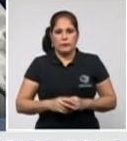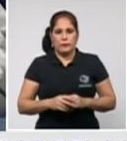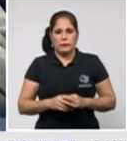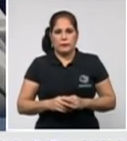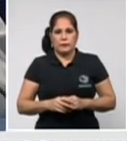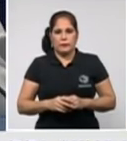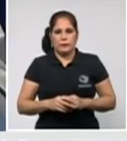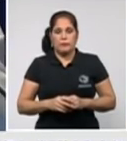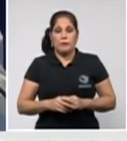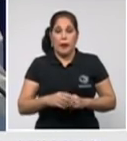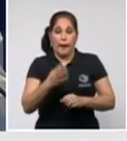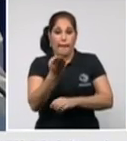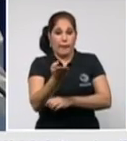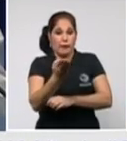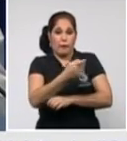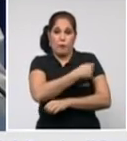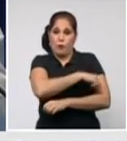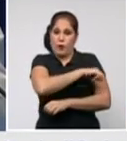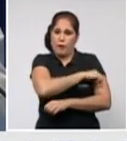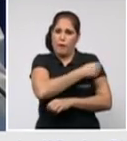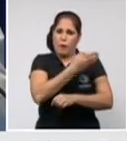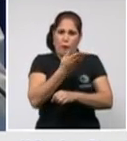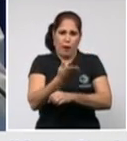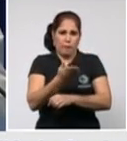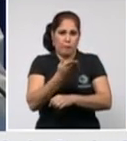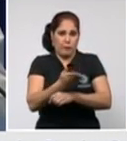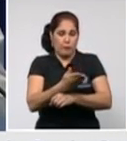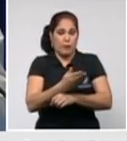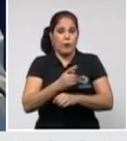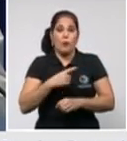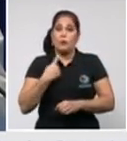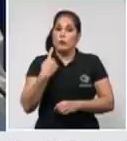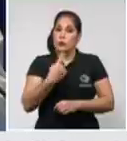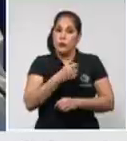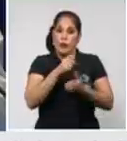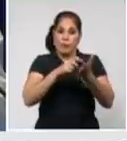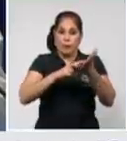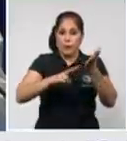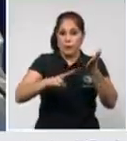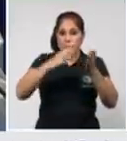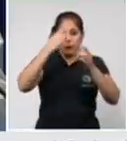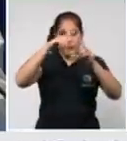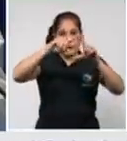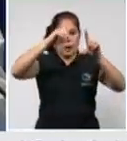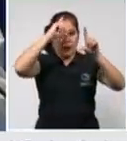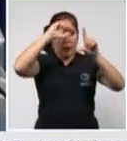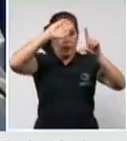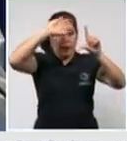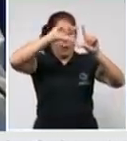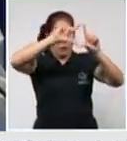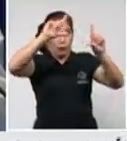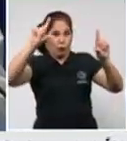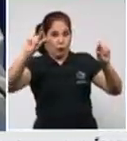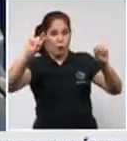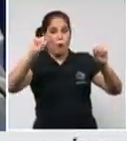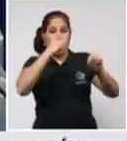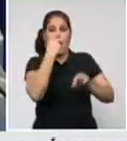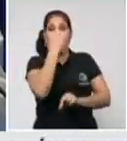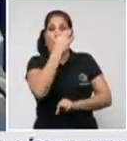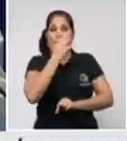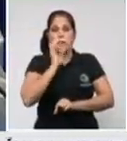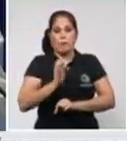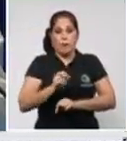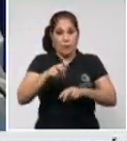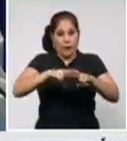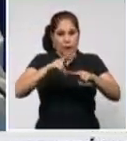A solicitud de la población, de todas las provincias se procesaron muestras De La Habana el mayor